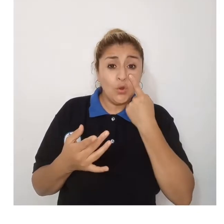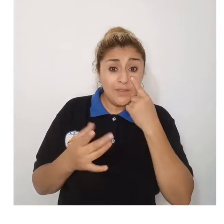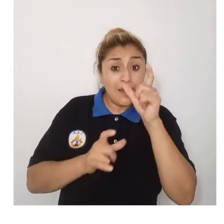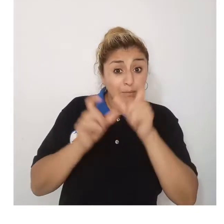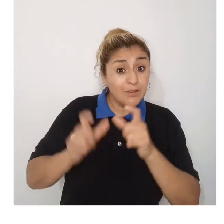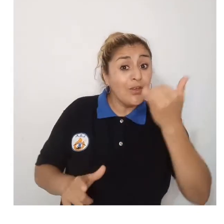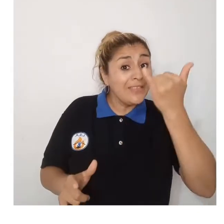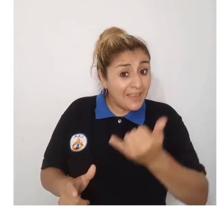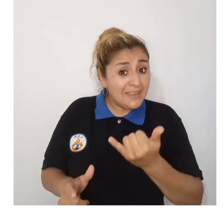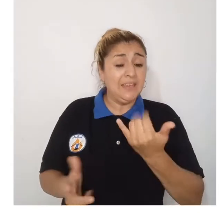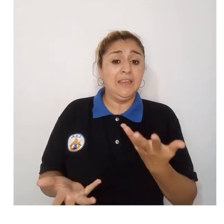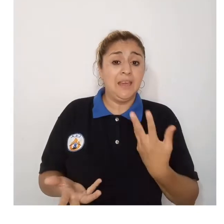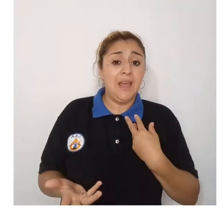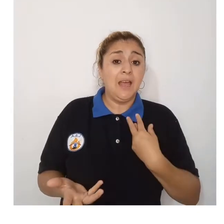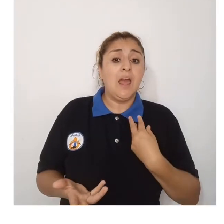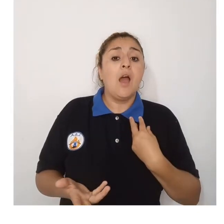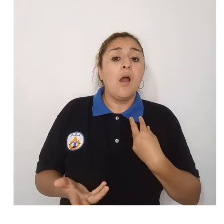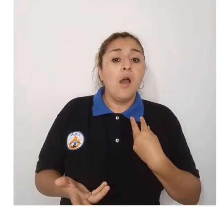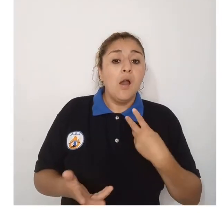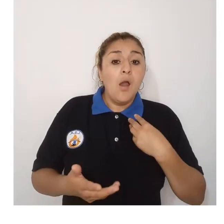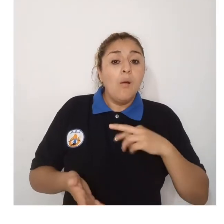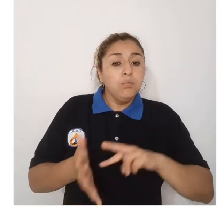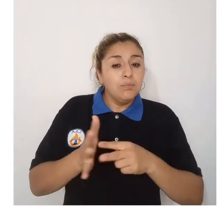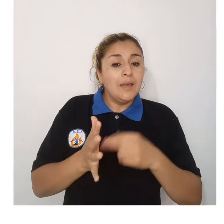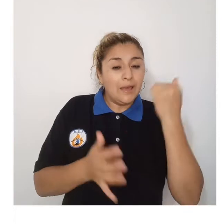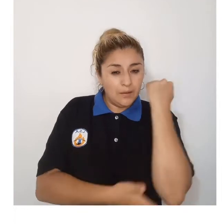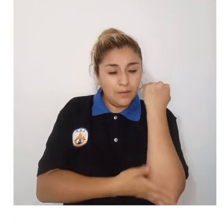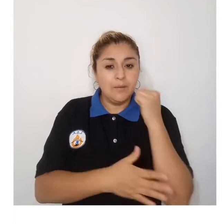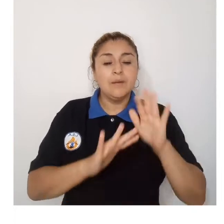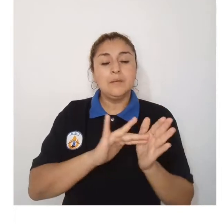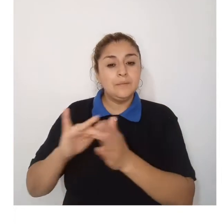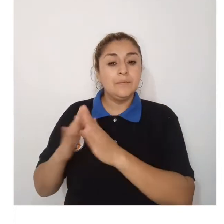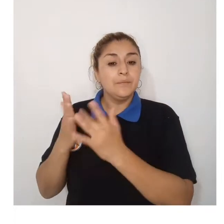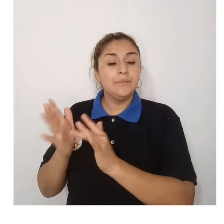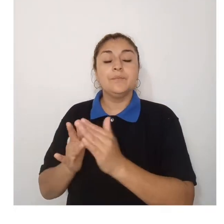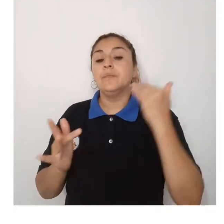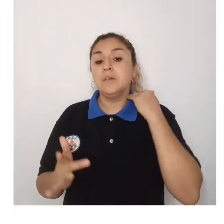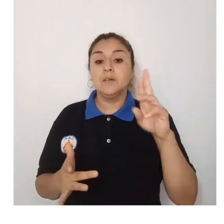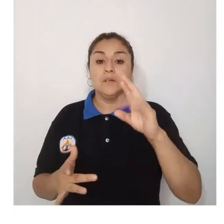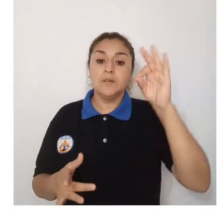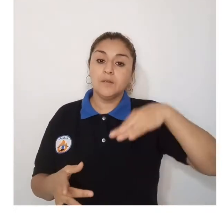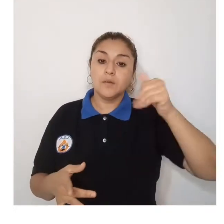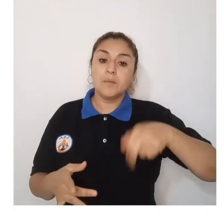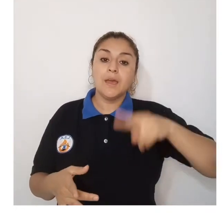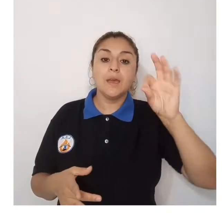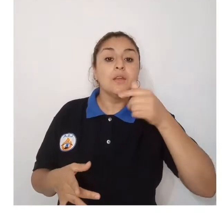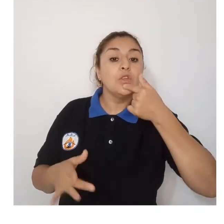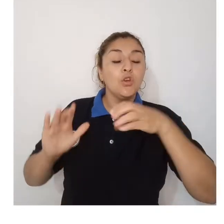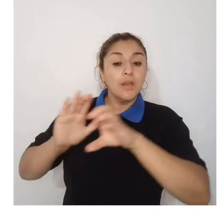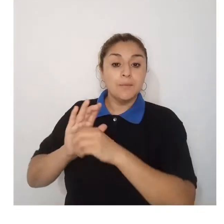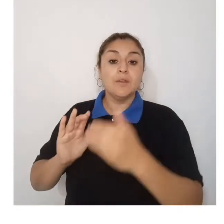romanos 15 25 al 27 romanos 15 el libro de romanos capítulo 15